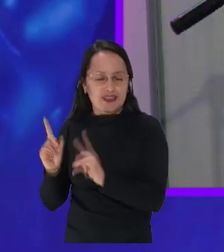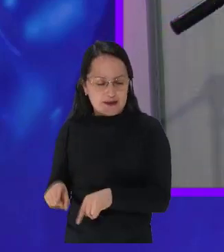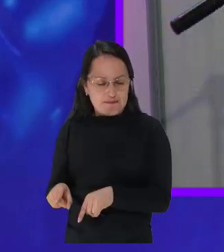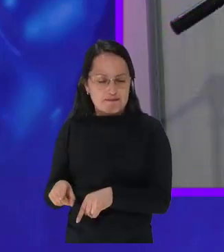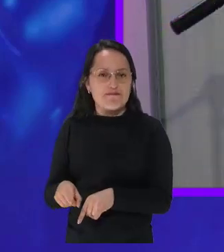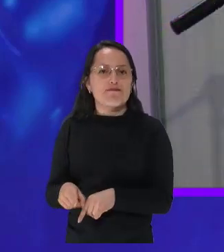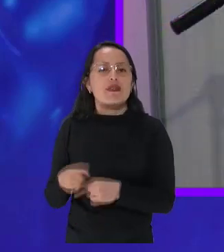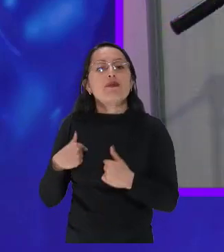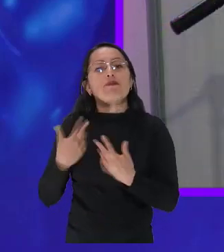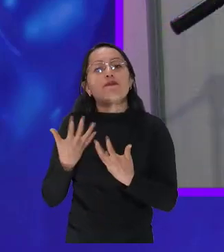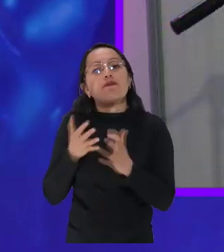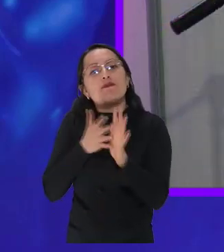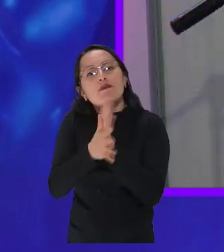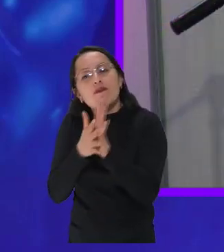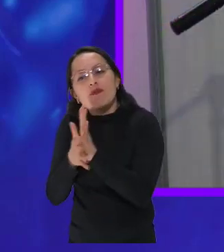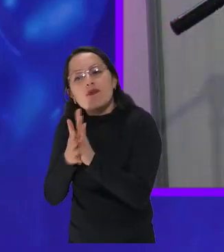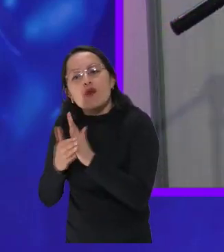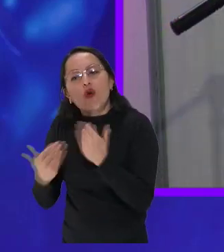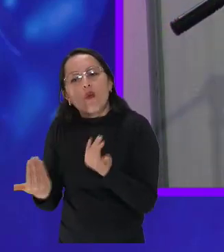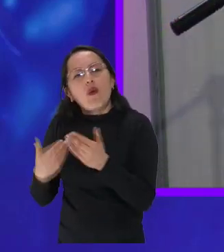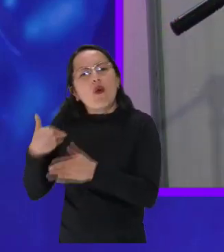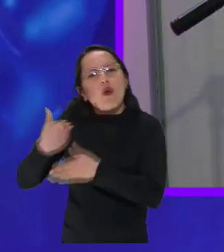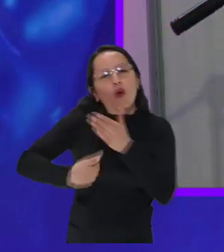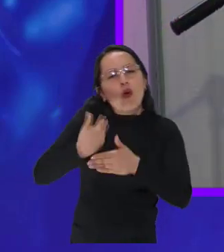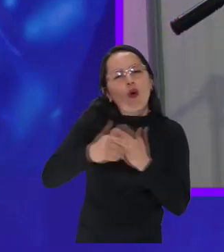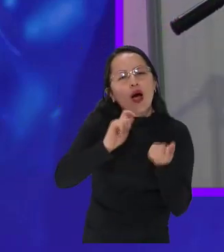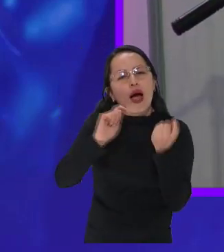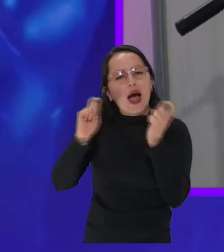hablarles acerca de cómo hemos venido evolucionando